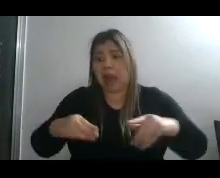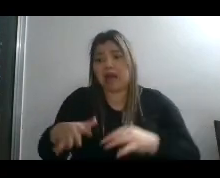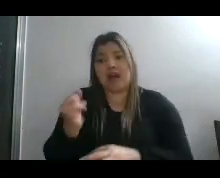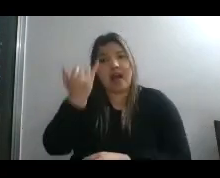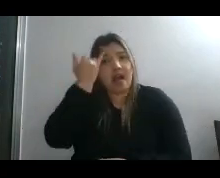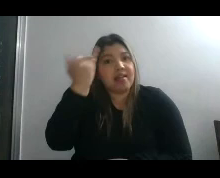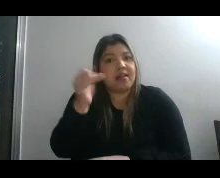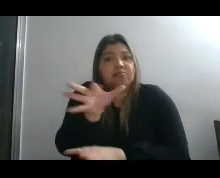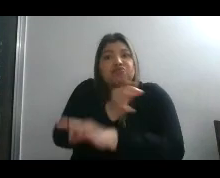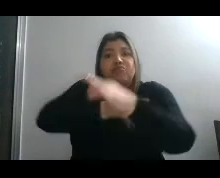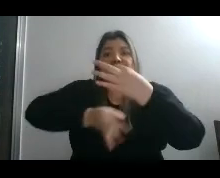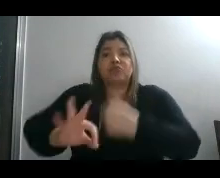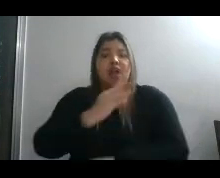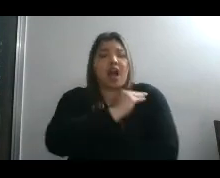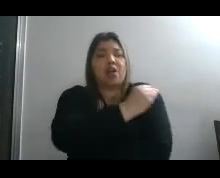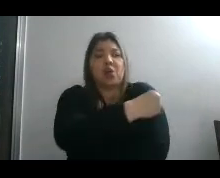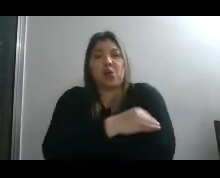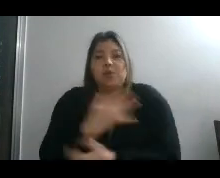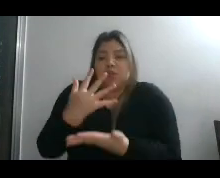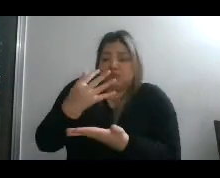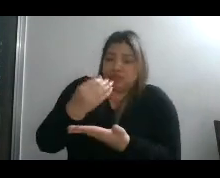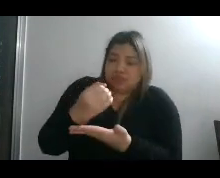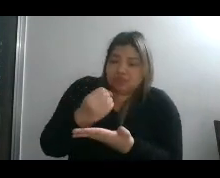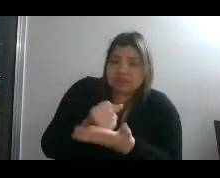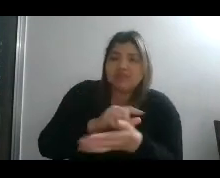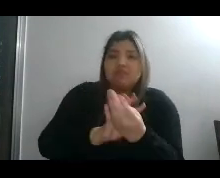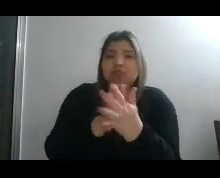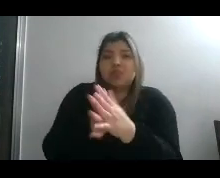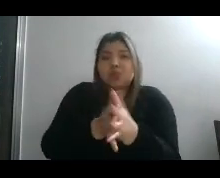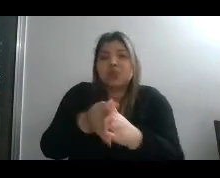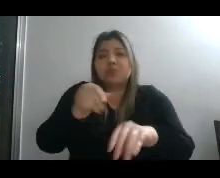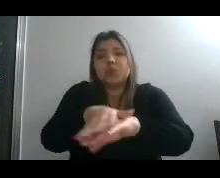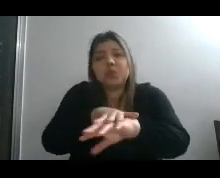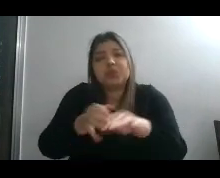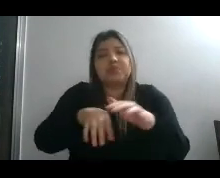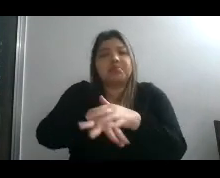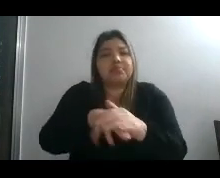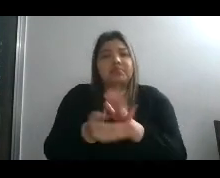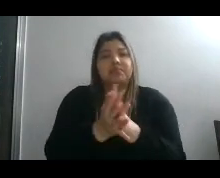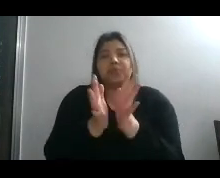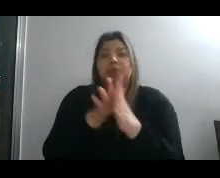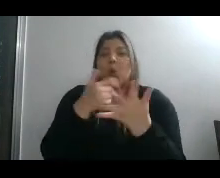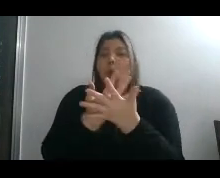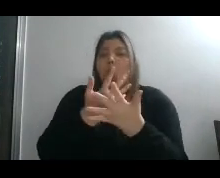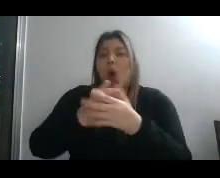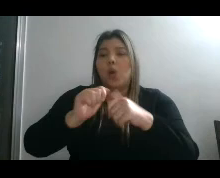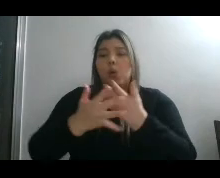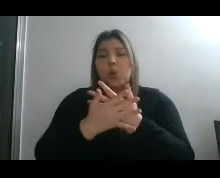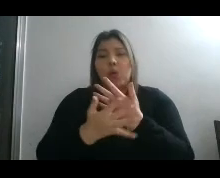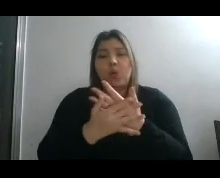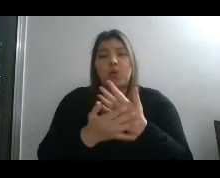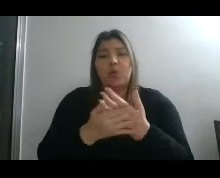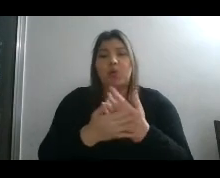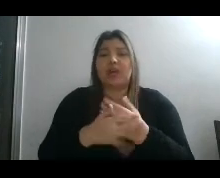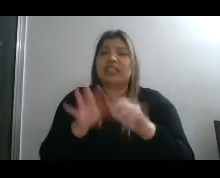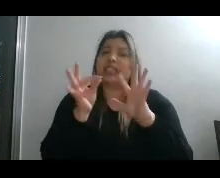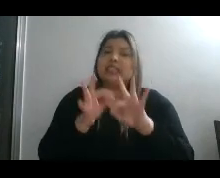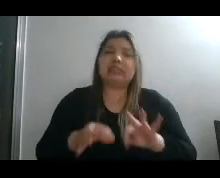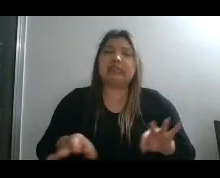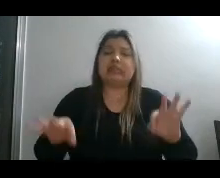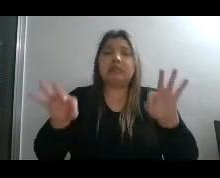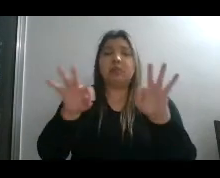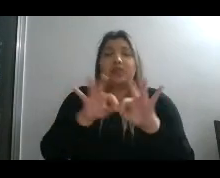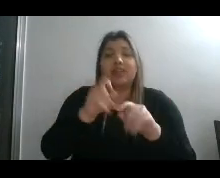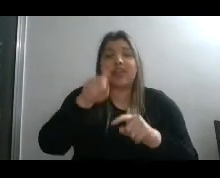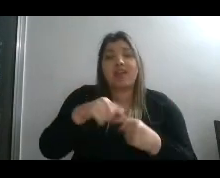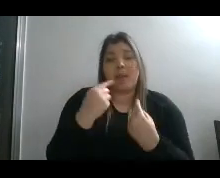alcoholes glicerinados o con geles antibacteriales, y la recomendación es que el porcentaje mínimo de alcohol es del